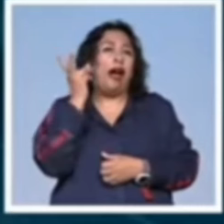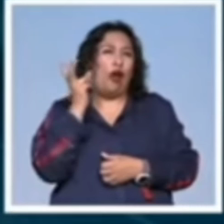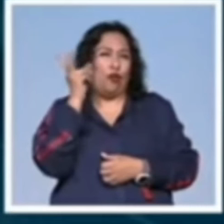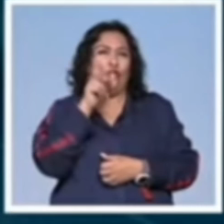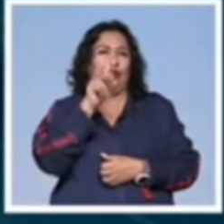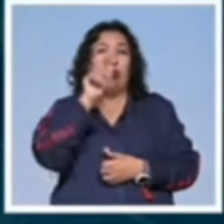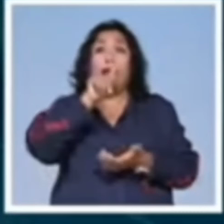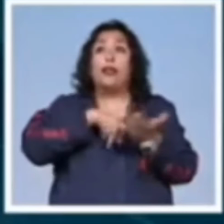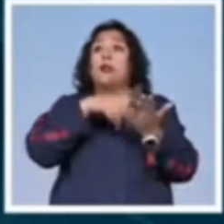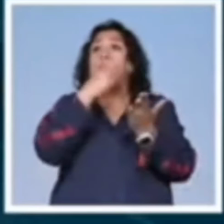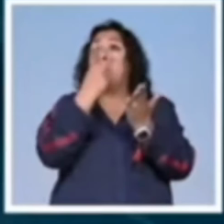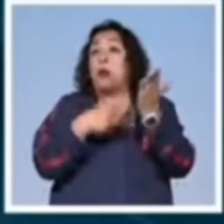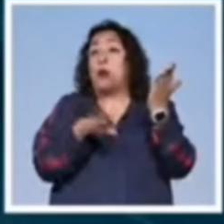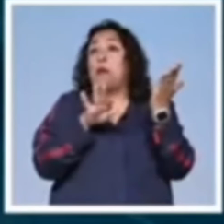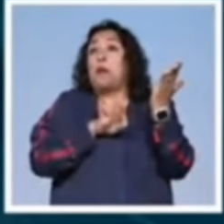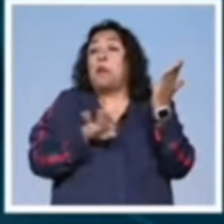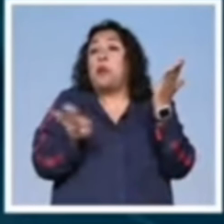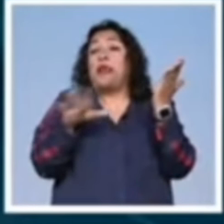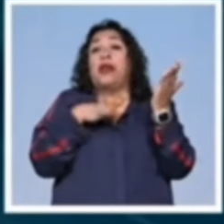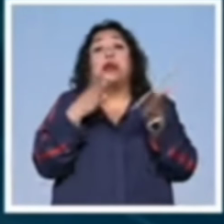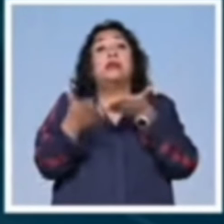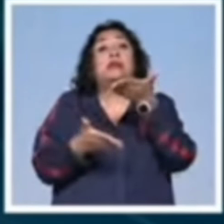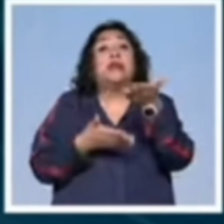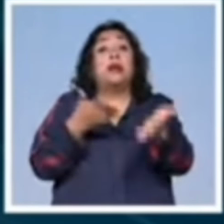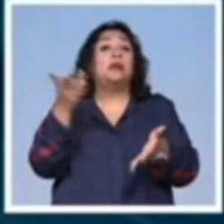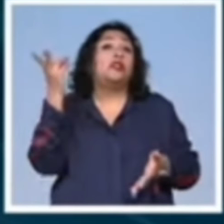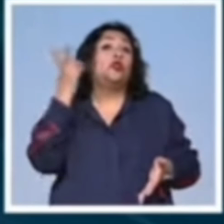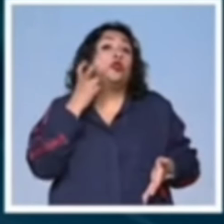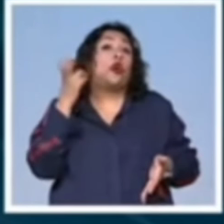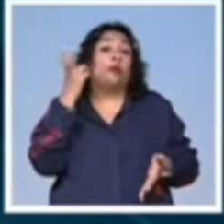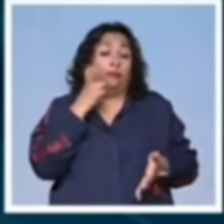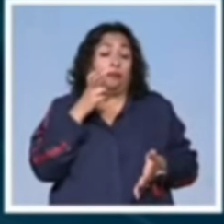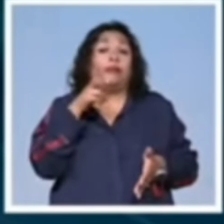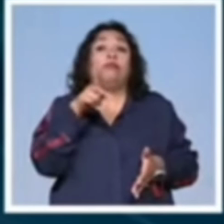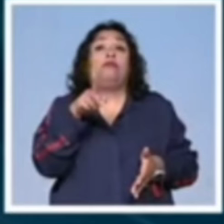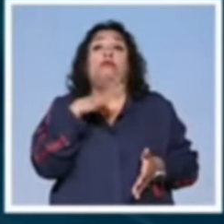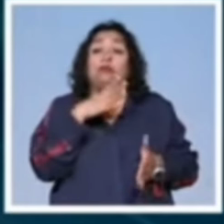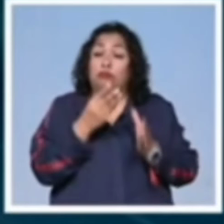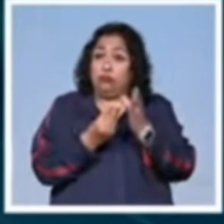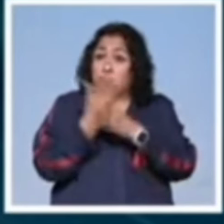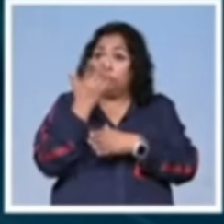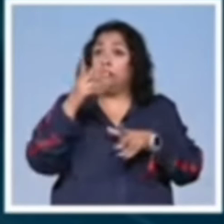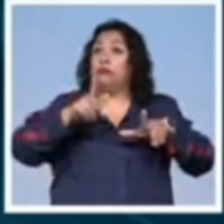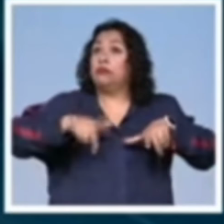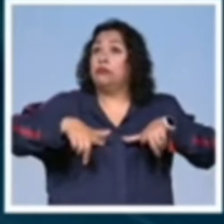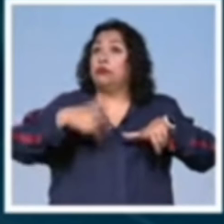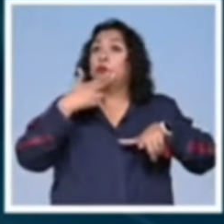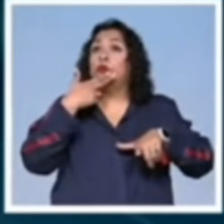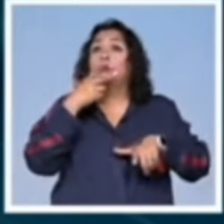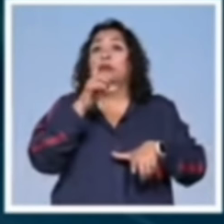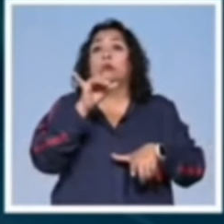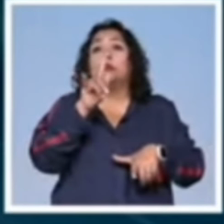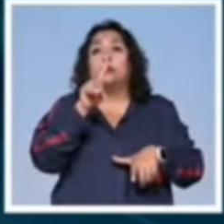un programa que posibilite ofrecer el servicio de una audioteca remota y se renovaron las plataformas